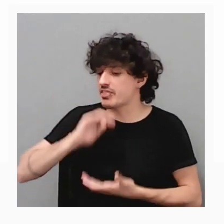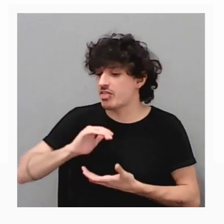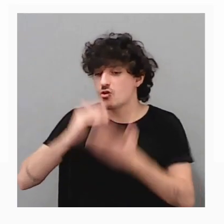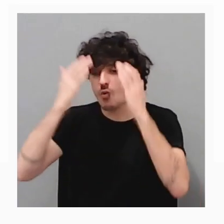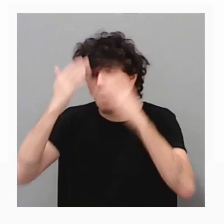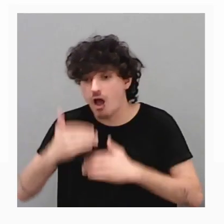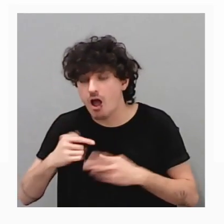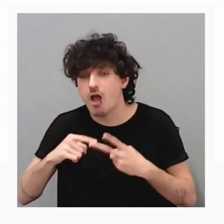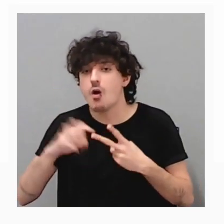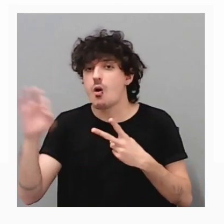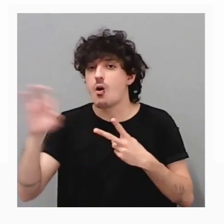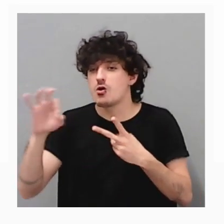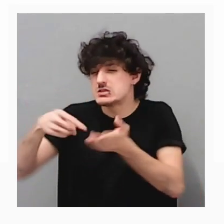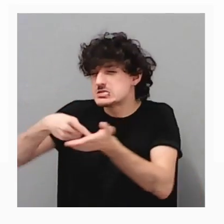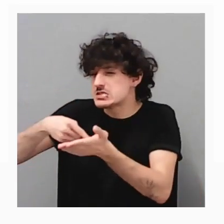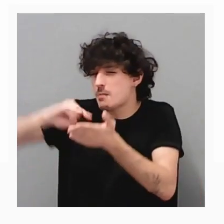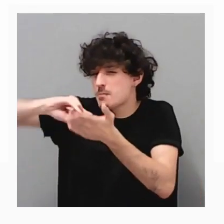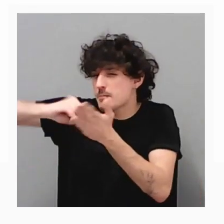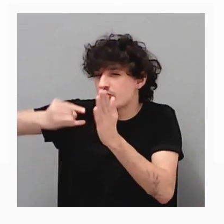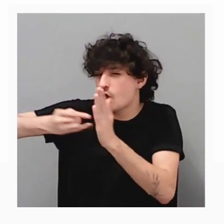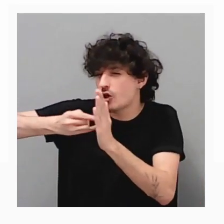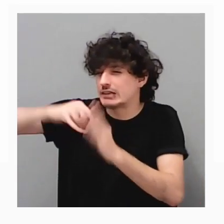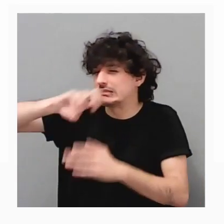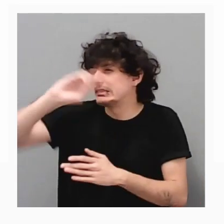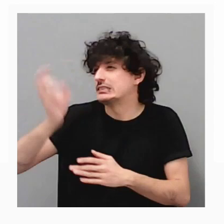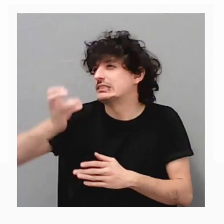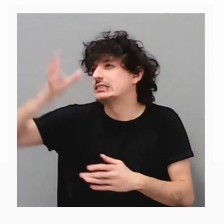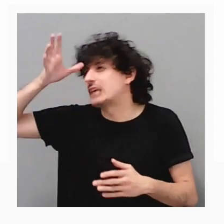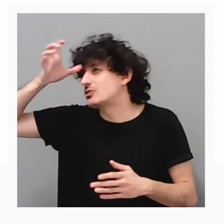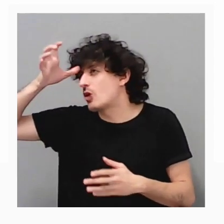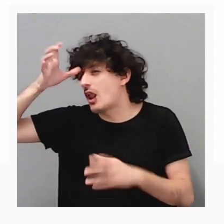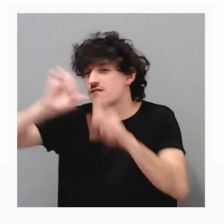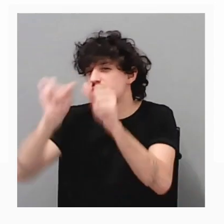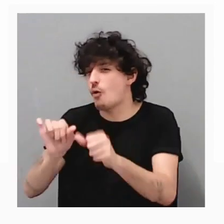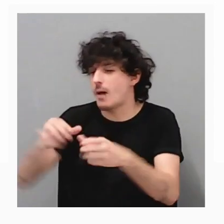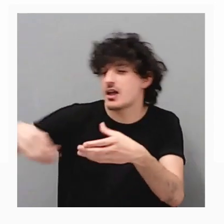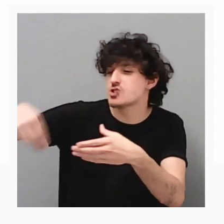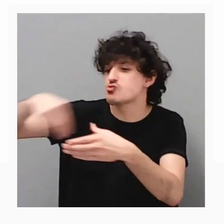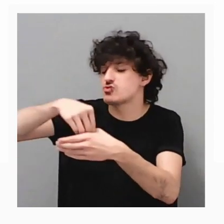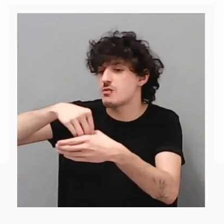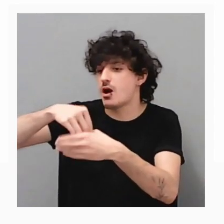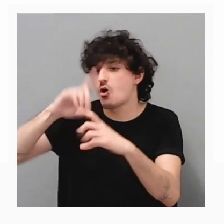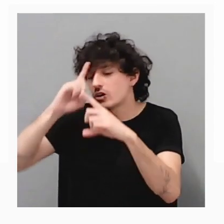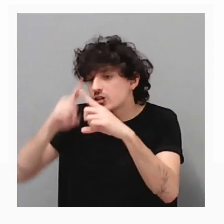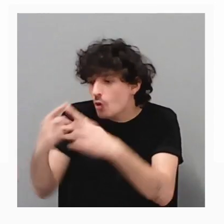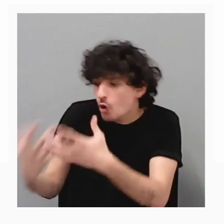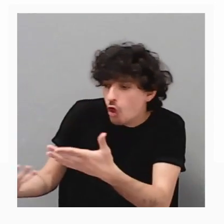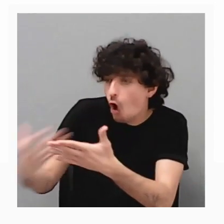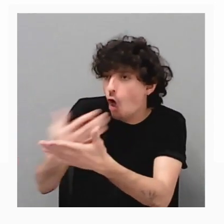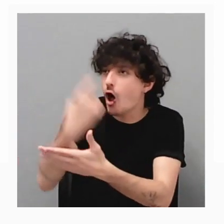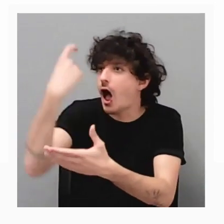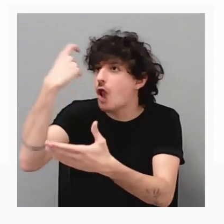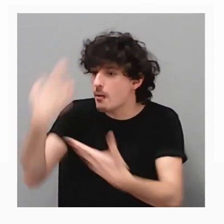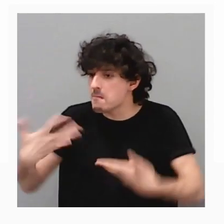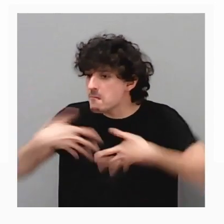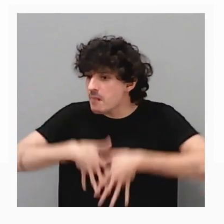de metodologías multisensoriales inclusivas que puedan acoger todos los alumnos. La escuela